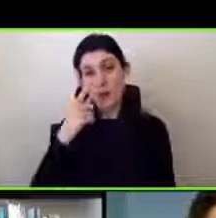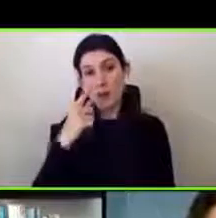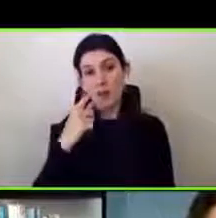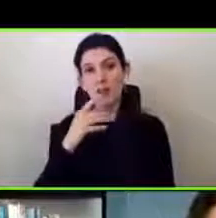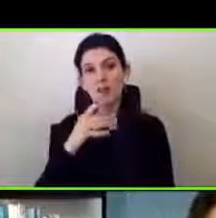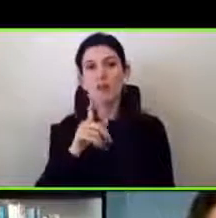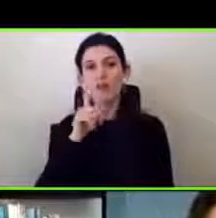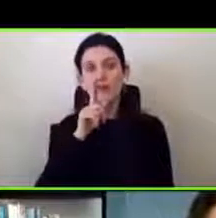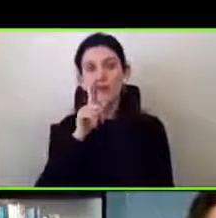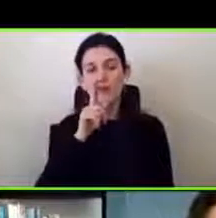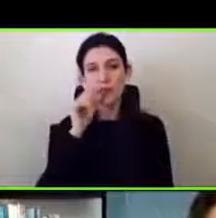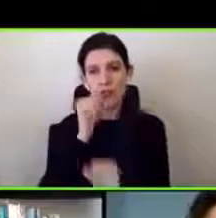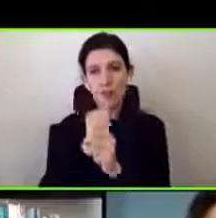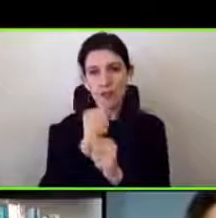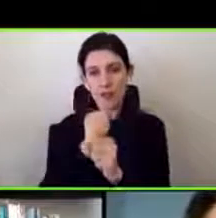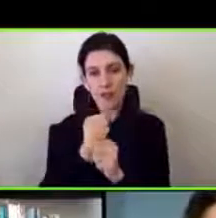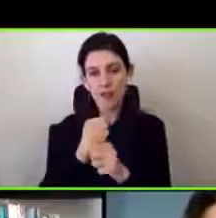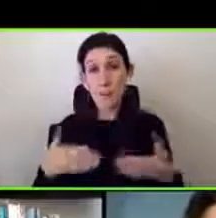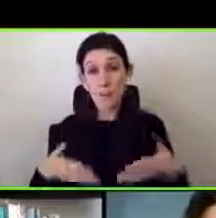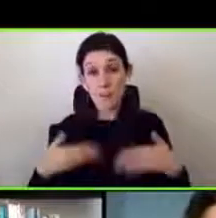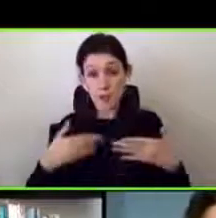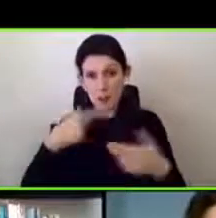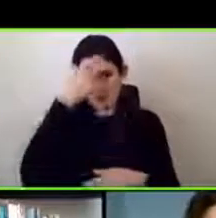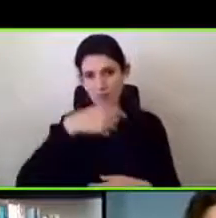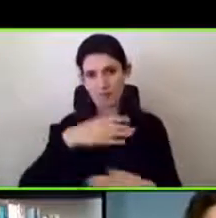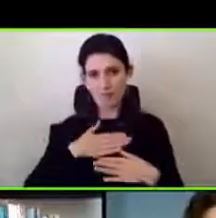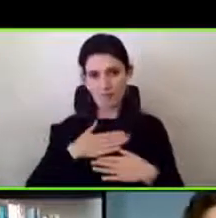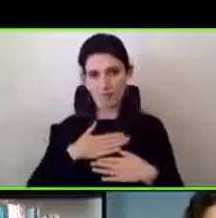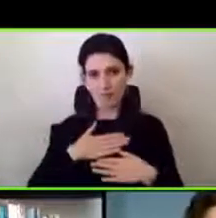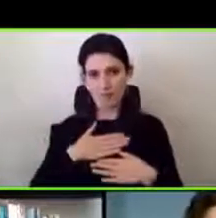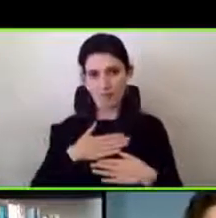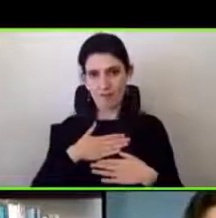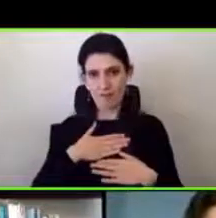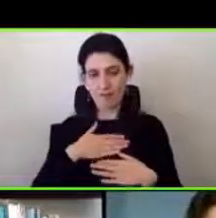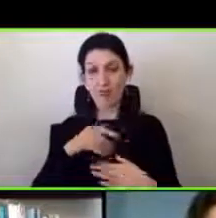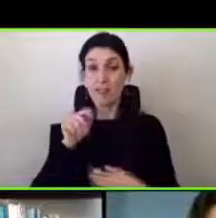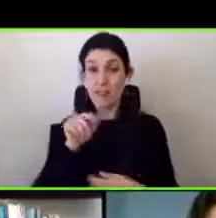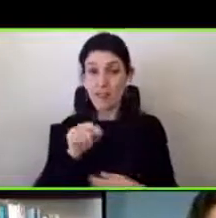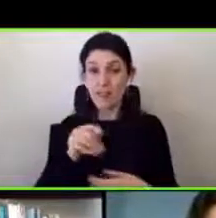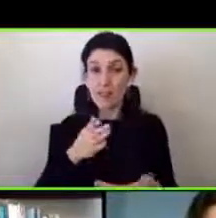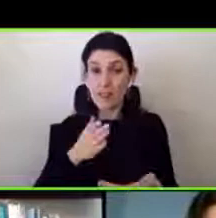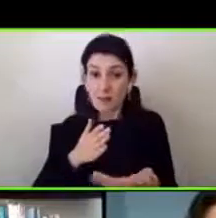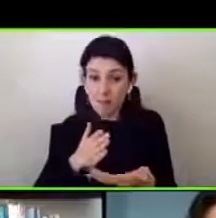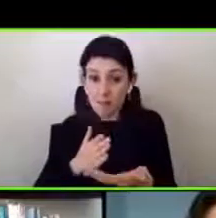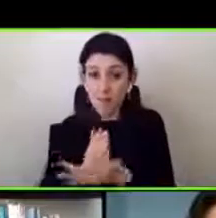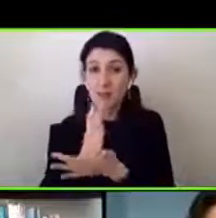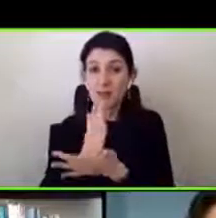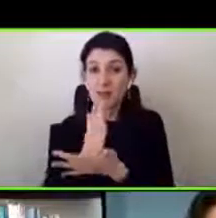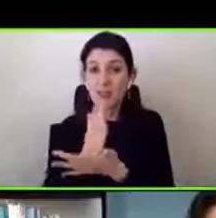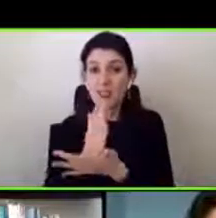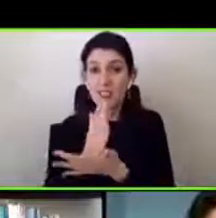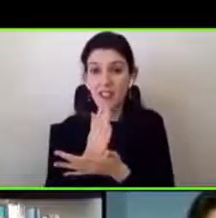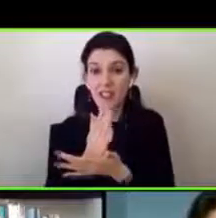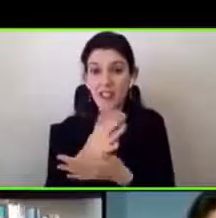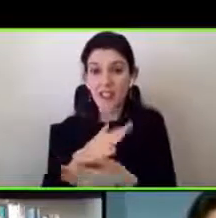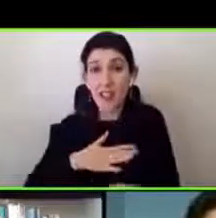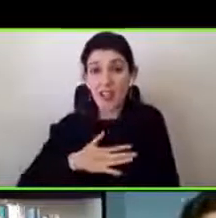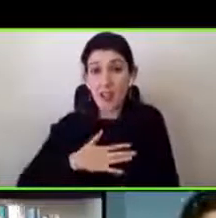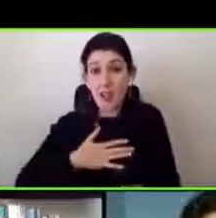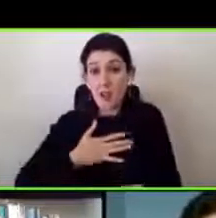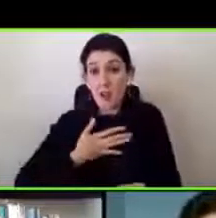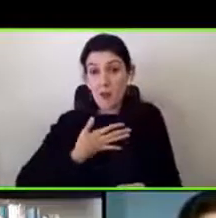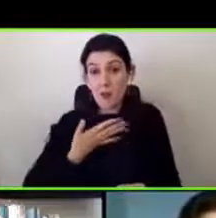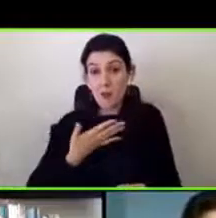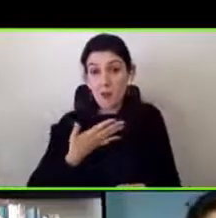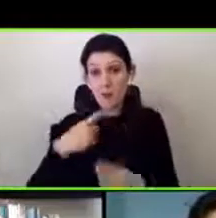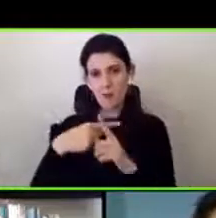la motivación intrínseca. Y esa surge, como digo, desde la emocionalidad